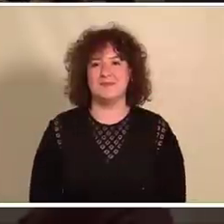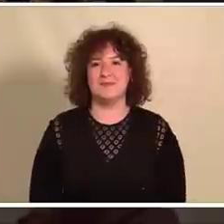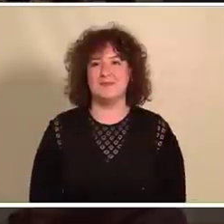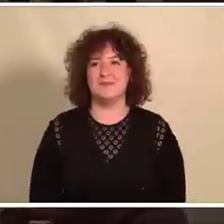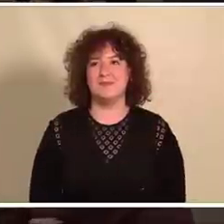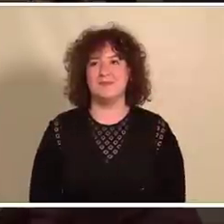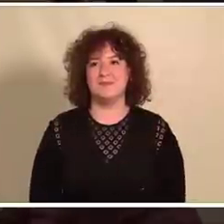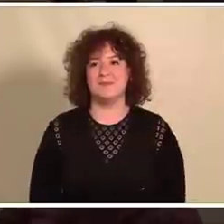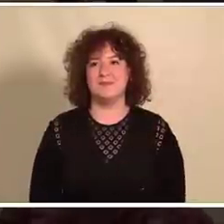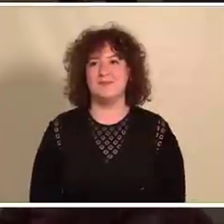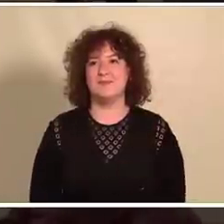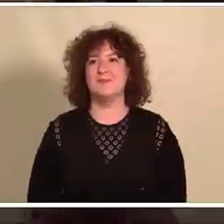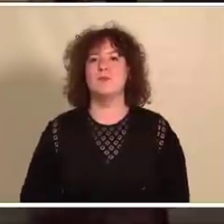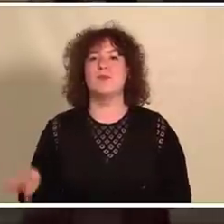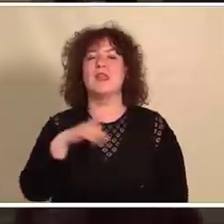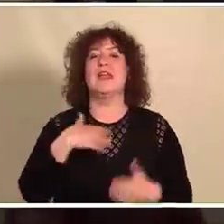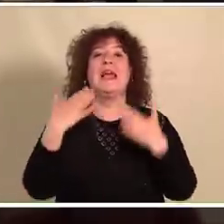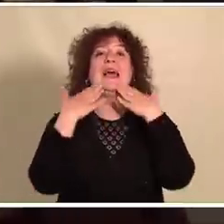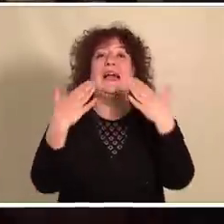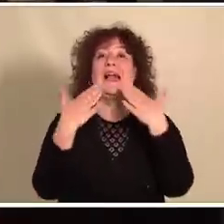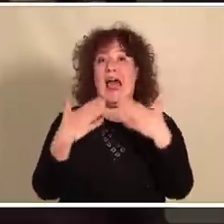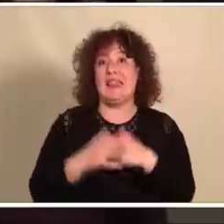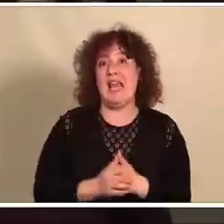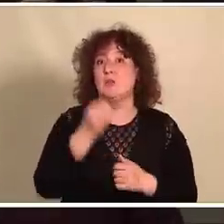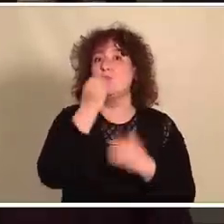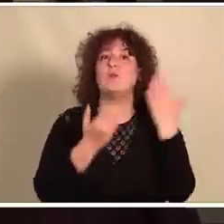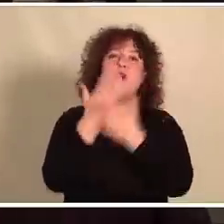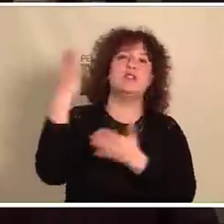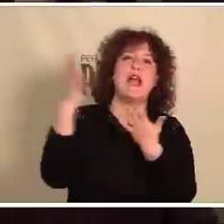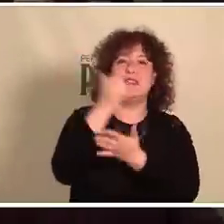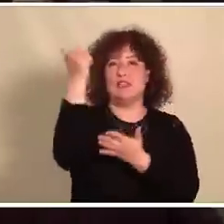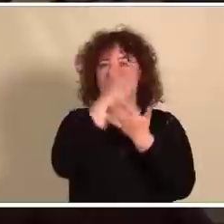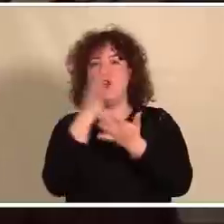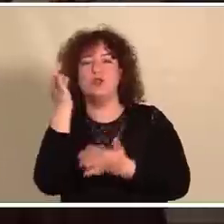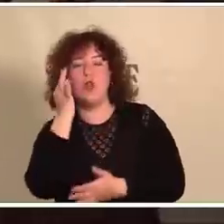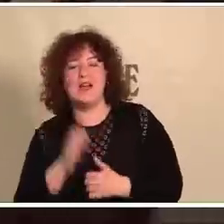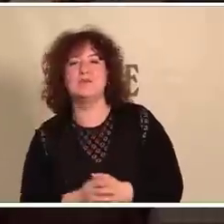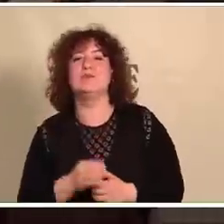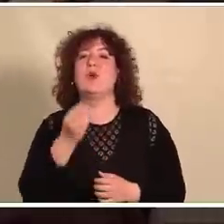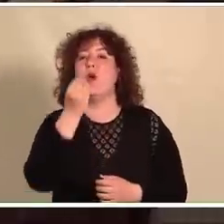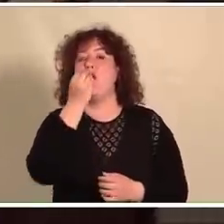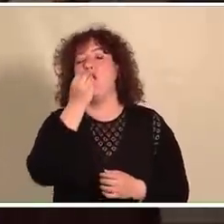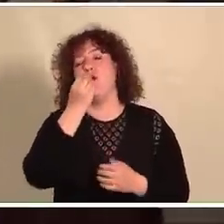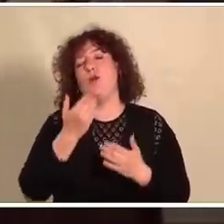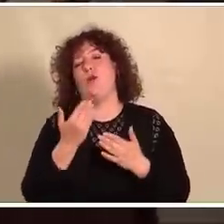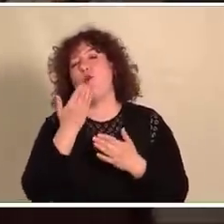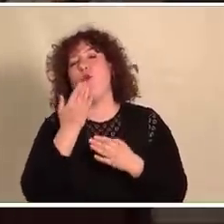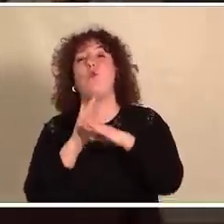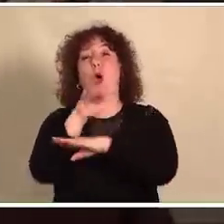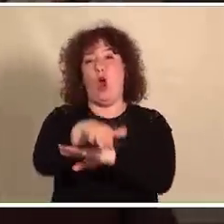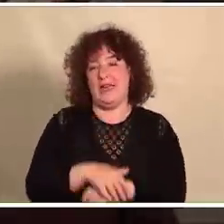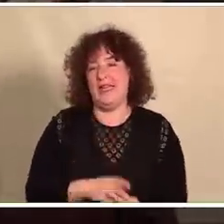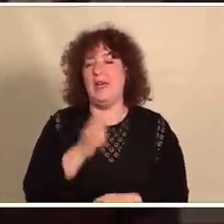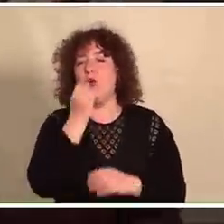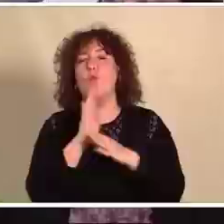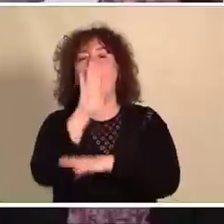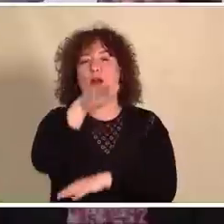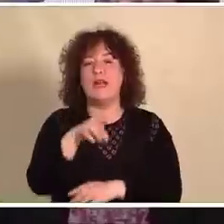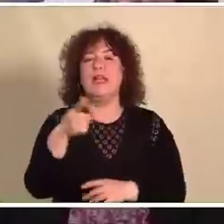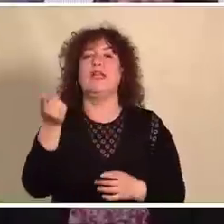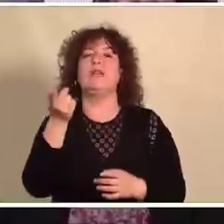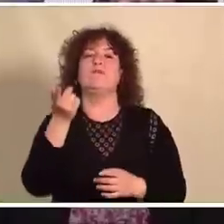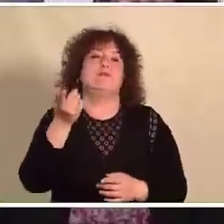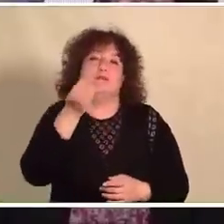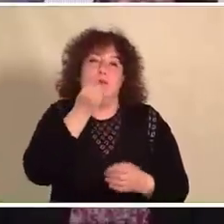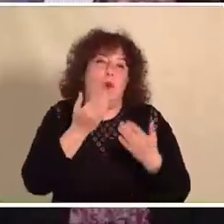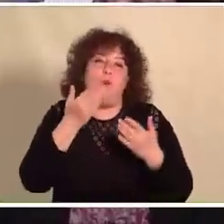Muchísimas gracias Buenos días a todos y todas Good morning bonjourg bon Díaz